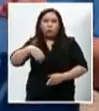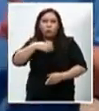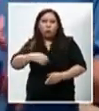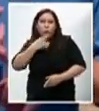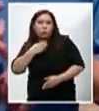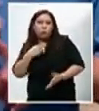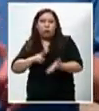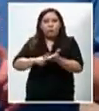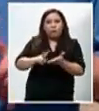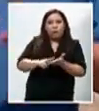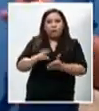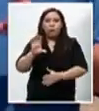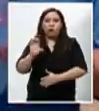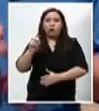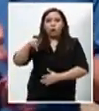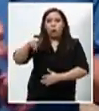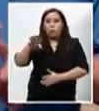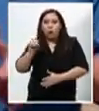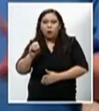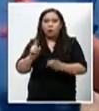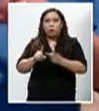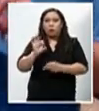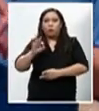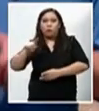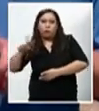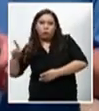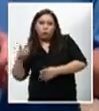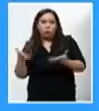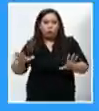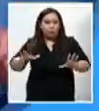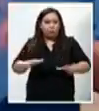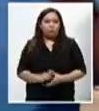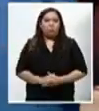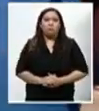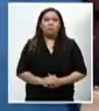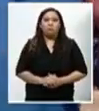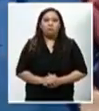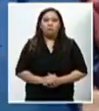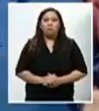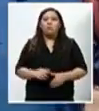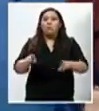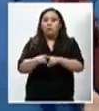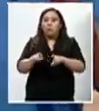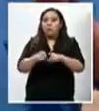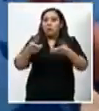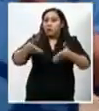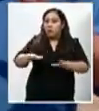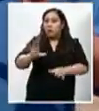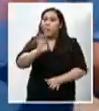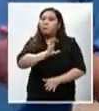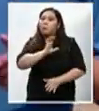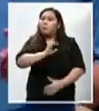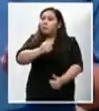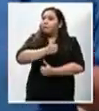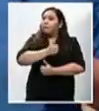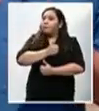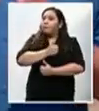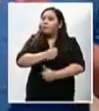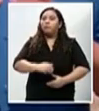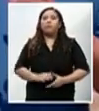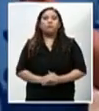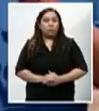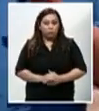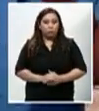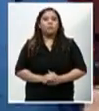Roja, Cruz Verde, 911, COPECO. Ya estamos vacunando a policías y militares, ya